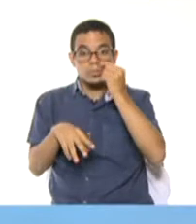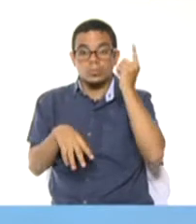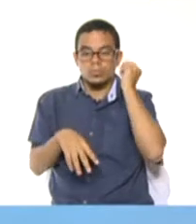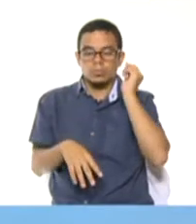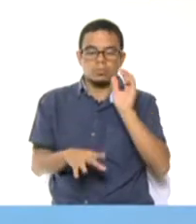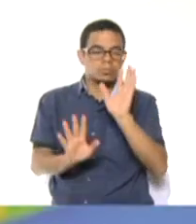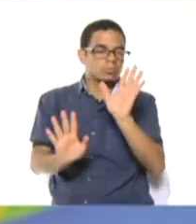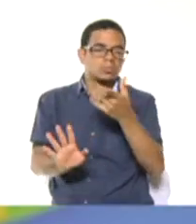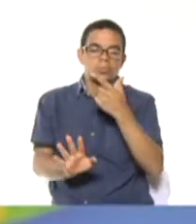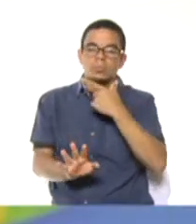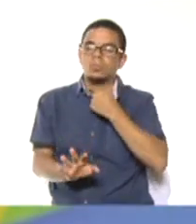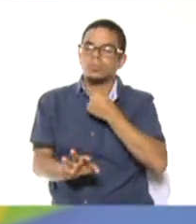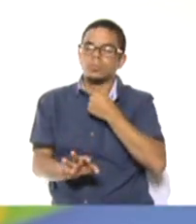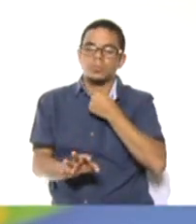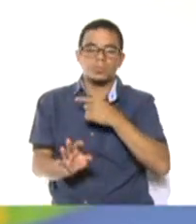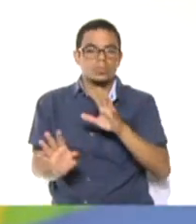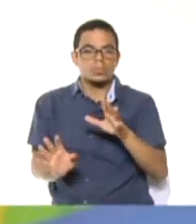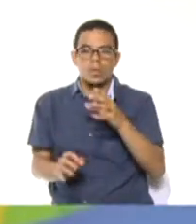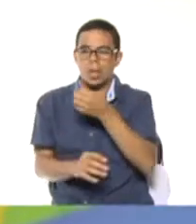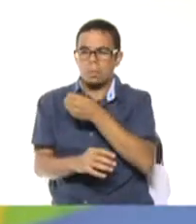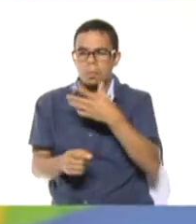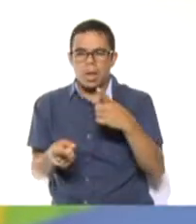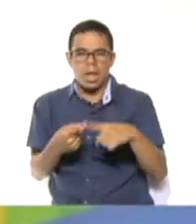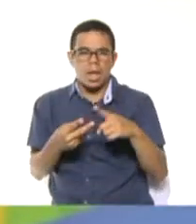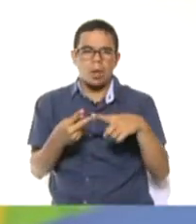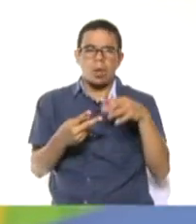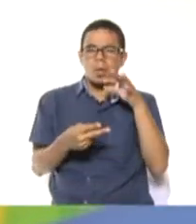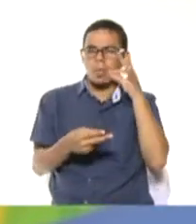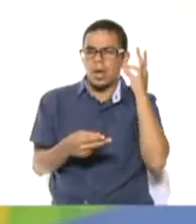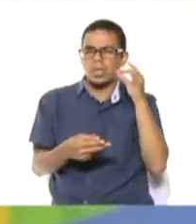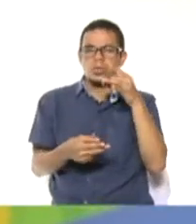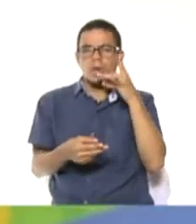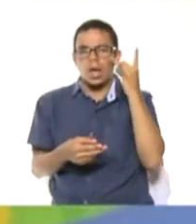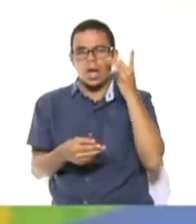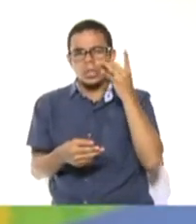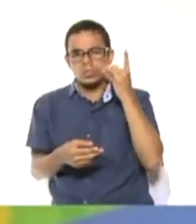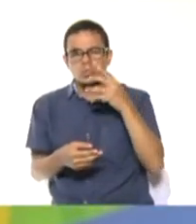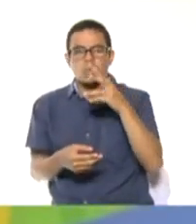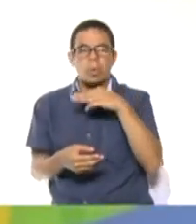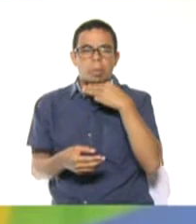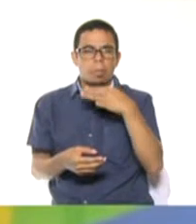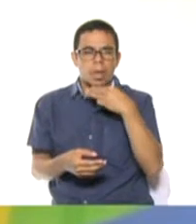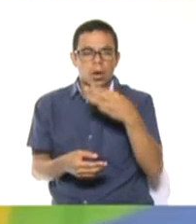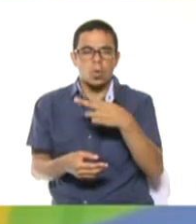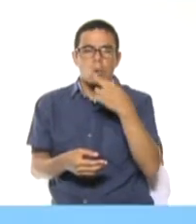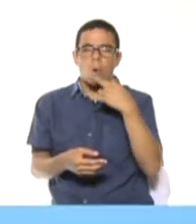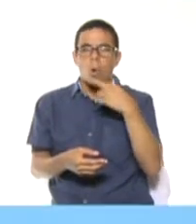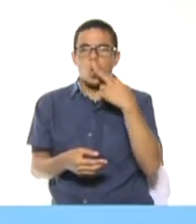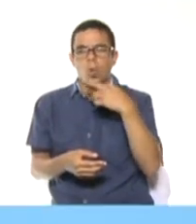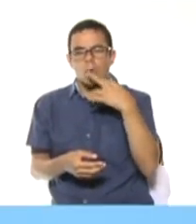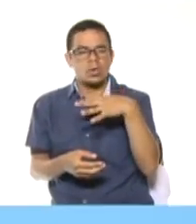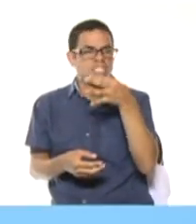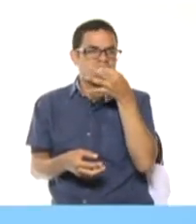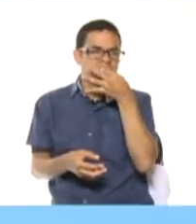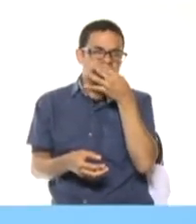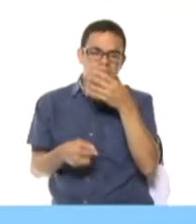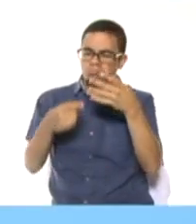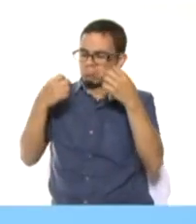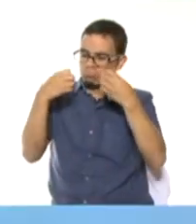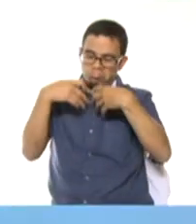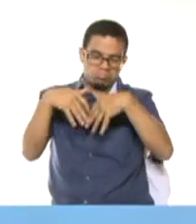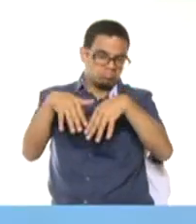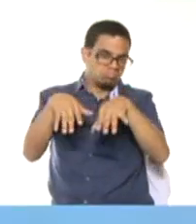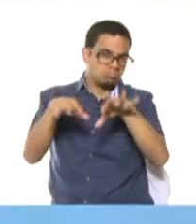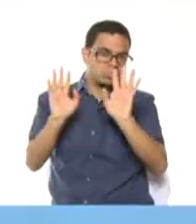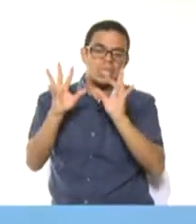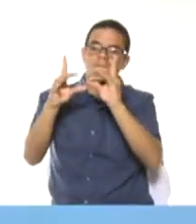desee. Blanco, verde, azul, amarillo, gris, marrón, rojo, el color que